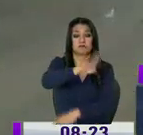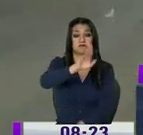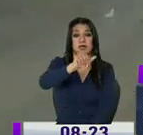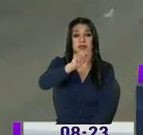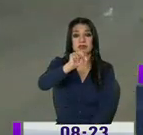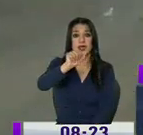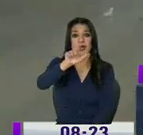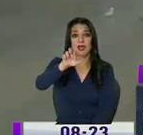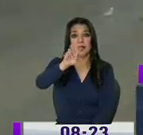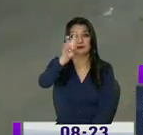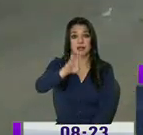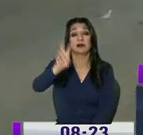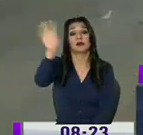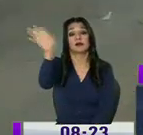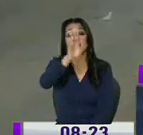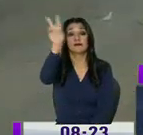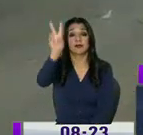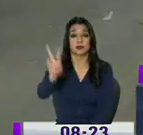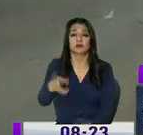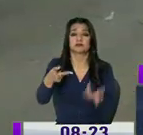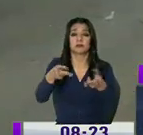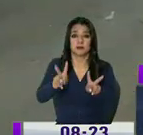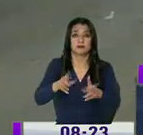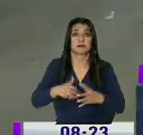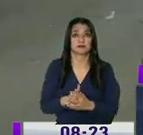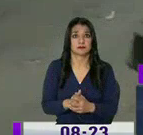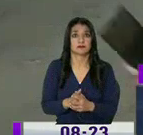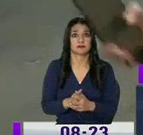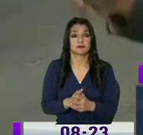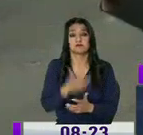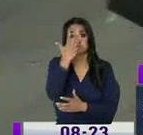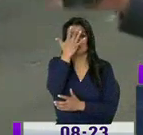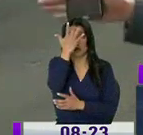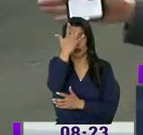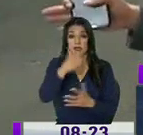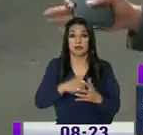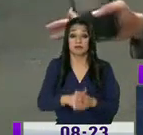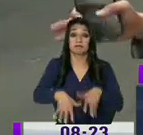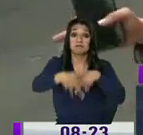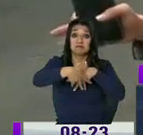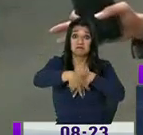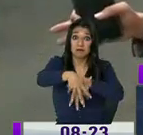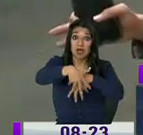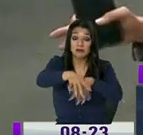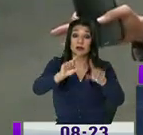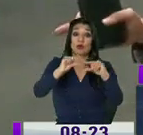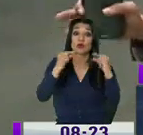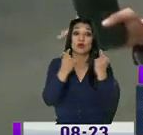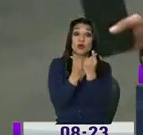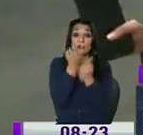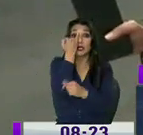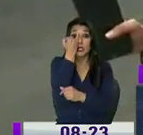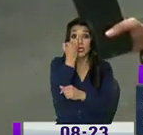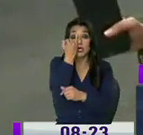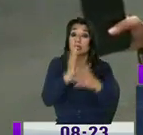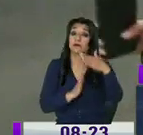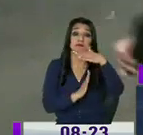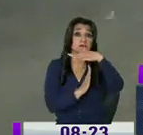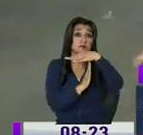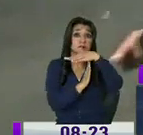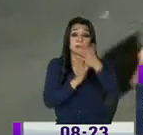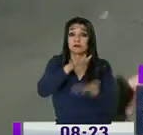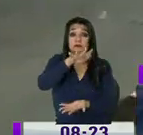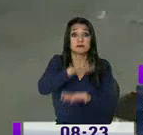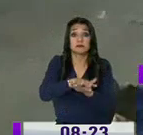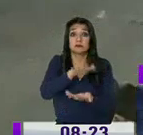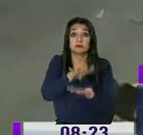la Venezuela también, puesto que quiero recalcar esto porque la marcha que tuvo el movimiento indígena fue totalmente pacífica y ellos